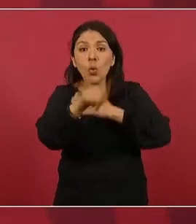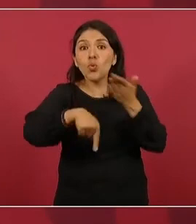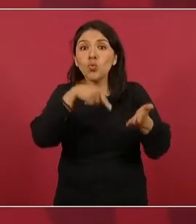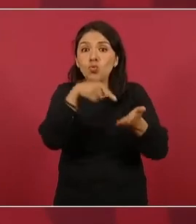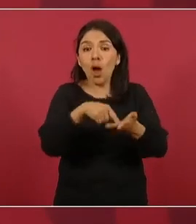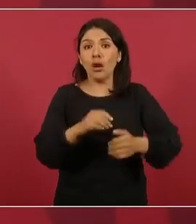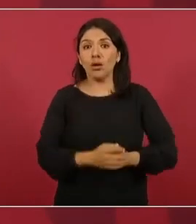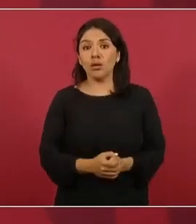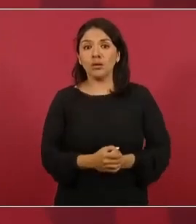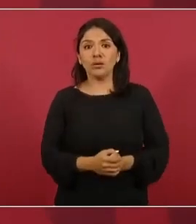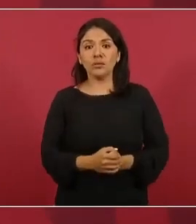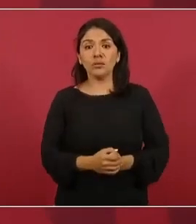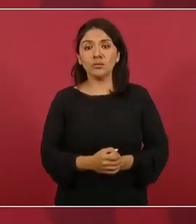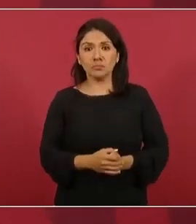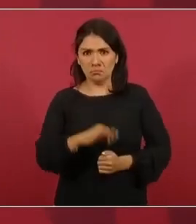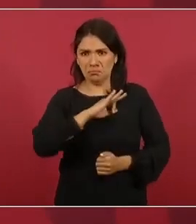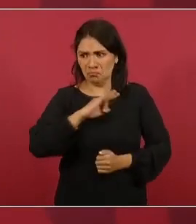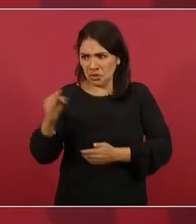que los visite,